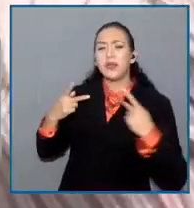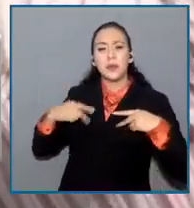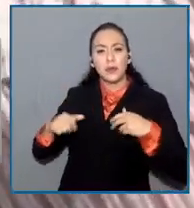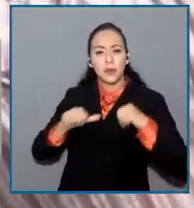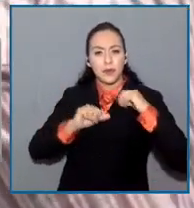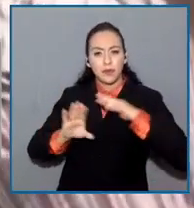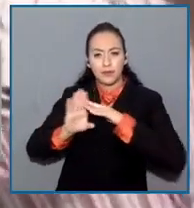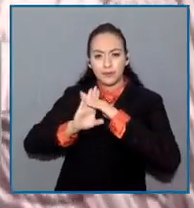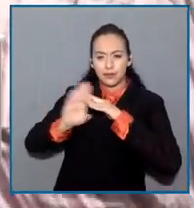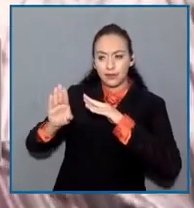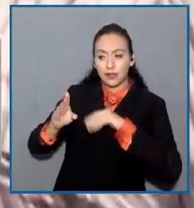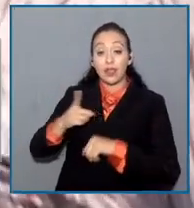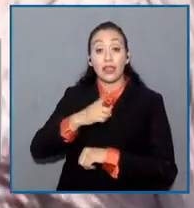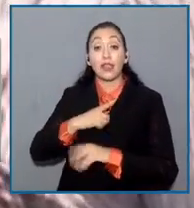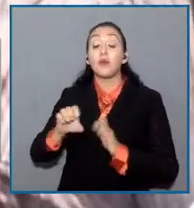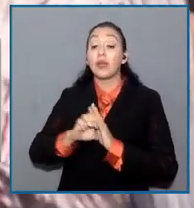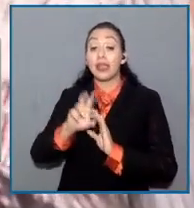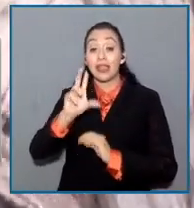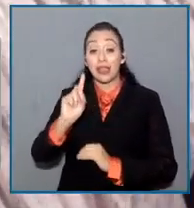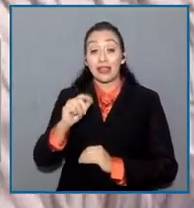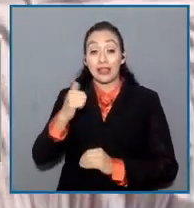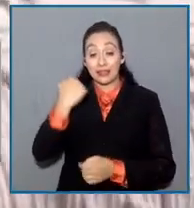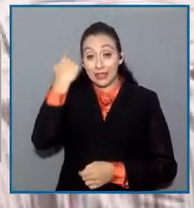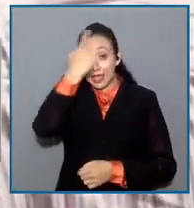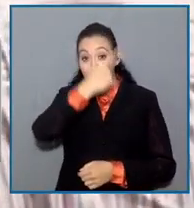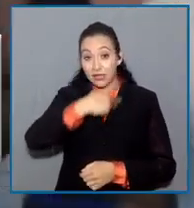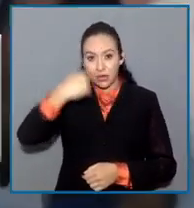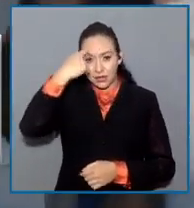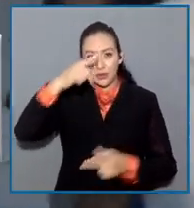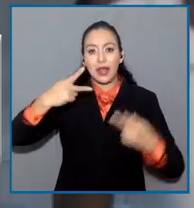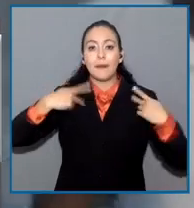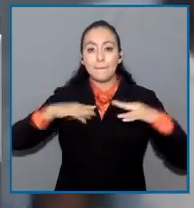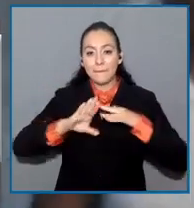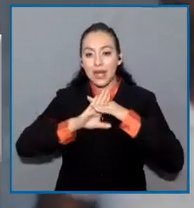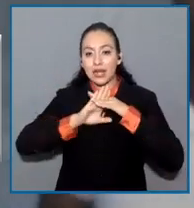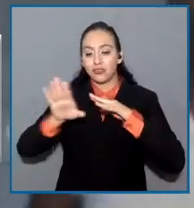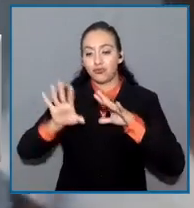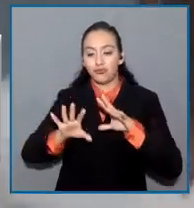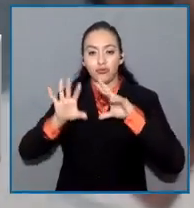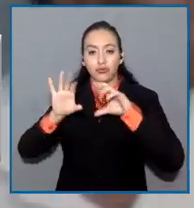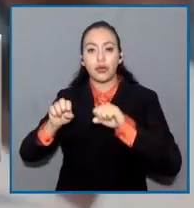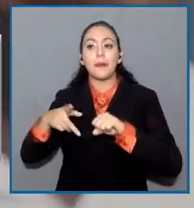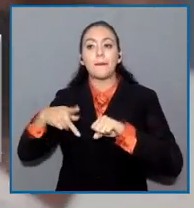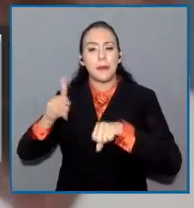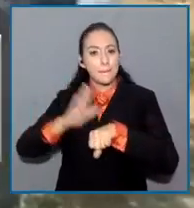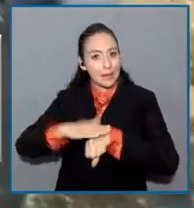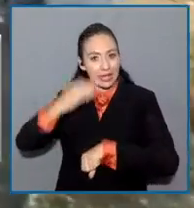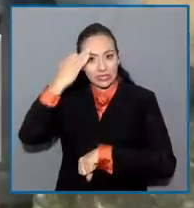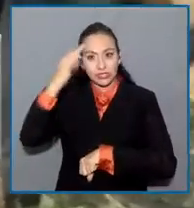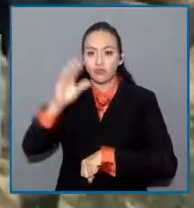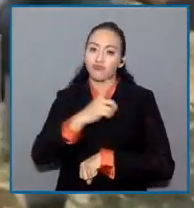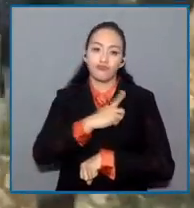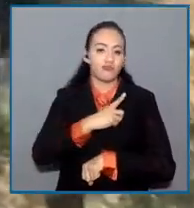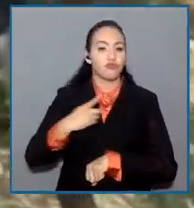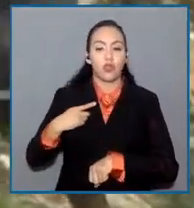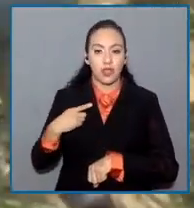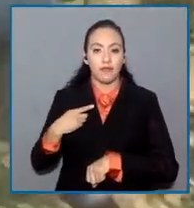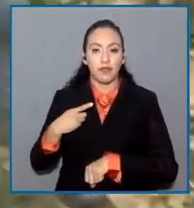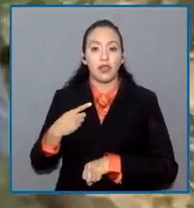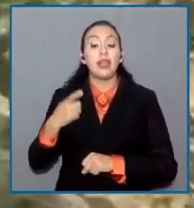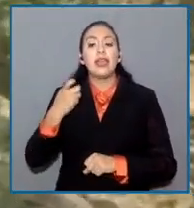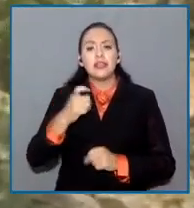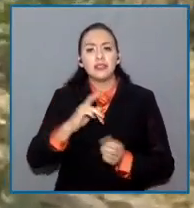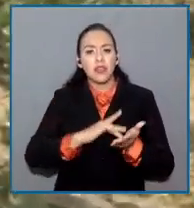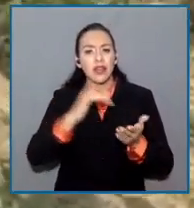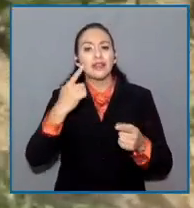36 horas, representó un cambio trascendental en la política de detención en México y fue posible gracias al juicio de amparo.